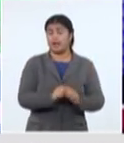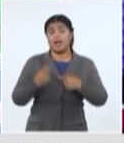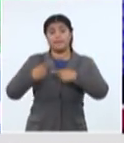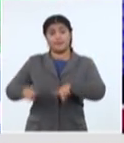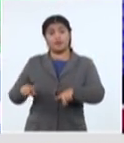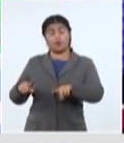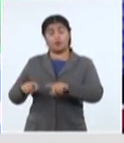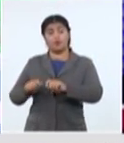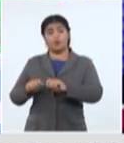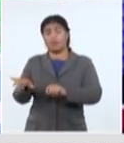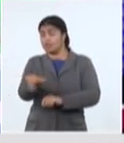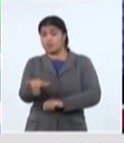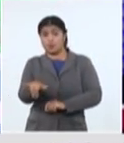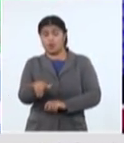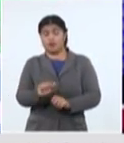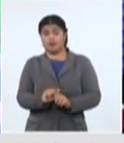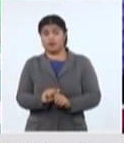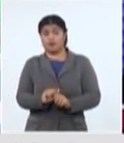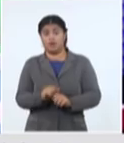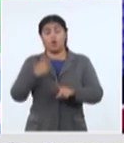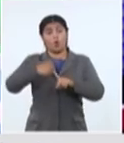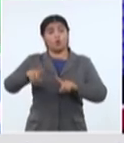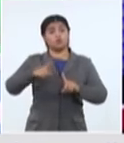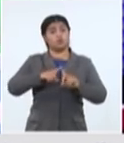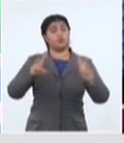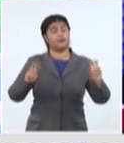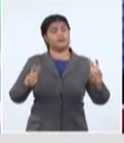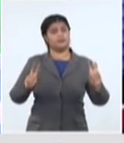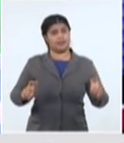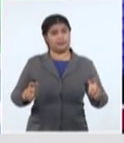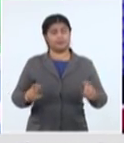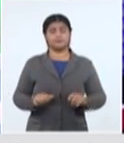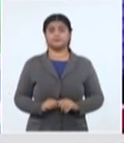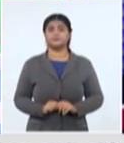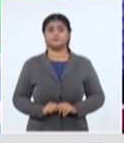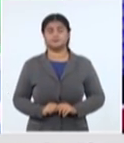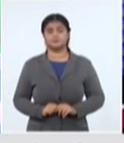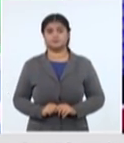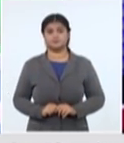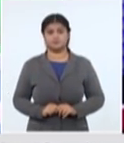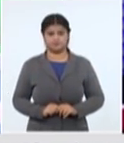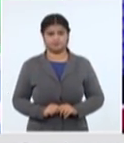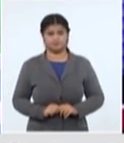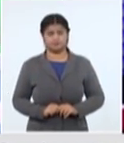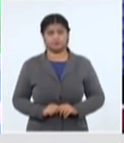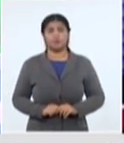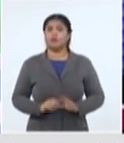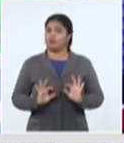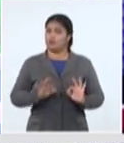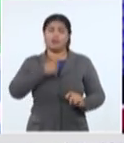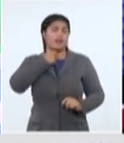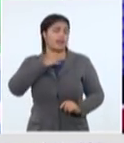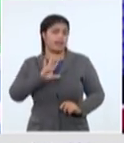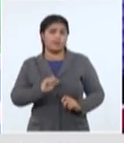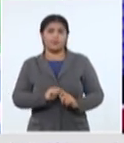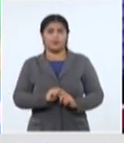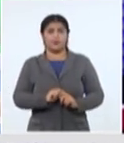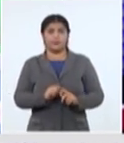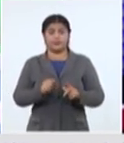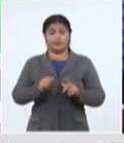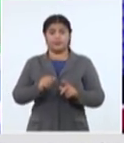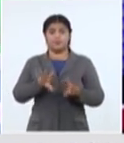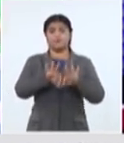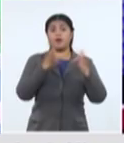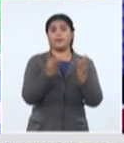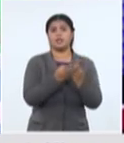hay un tema que se llama la conspiración del silencio. O sea, se le niega información a los pacientes por miedo a que haya